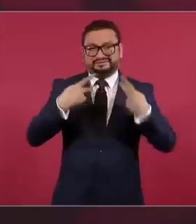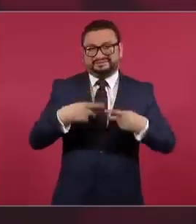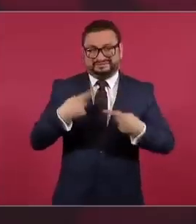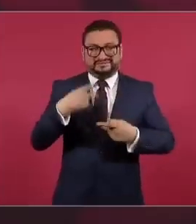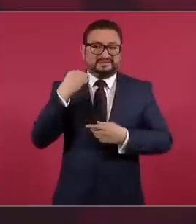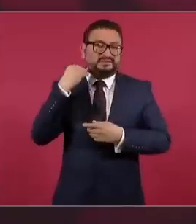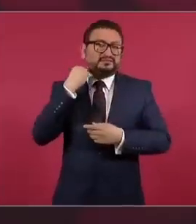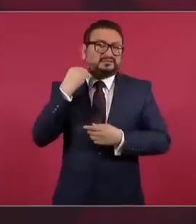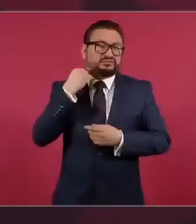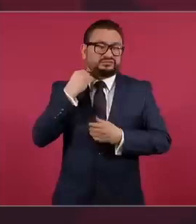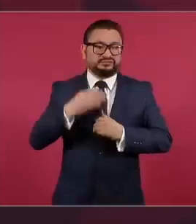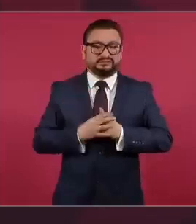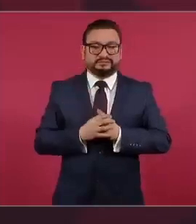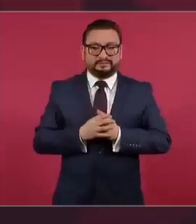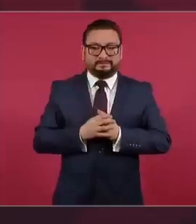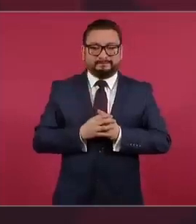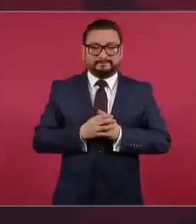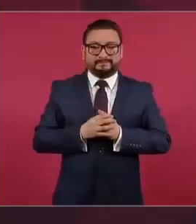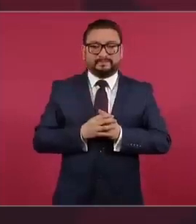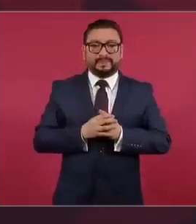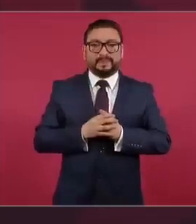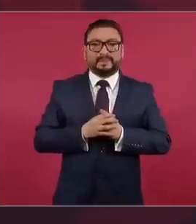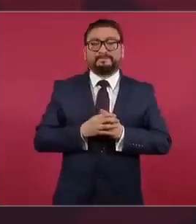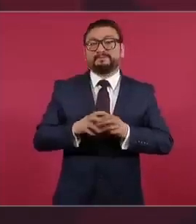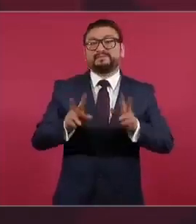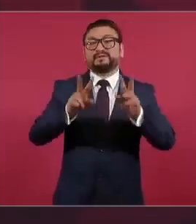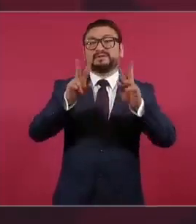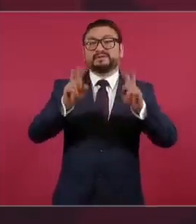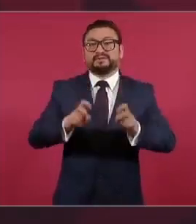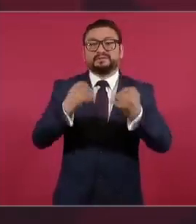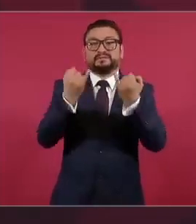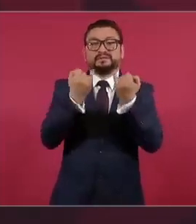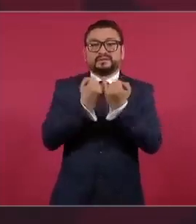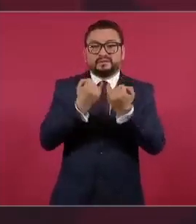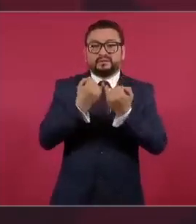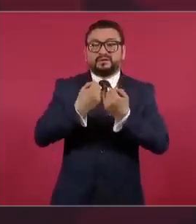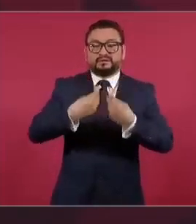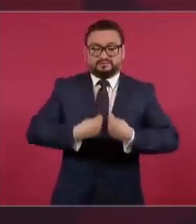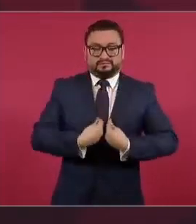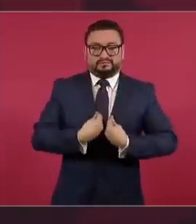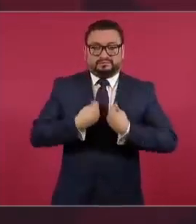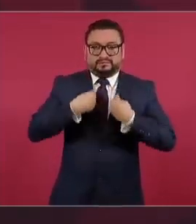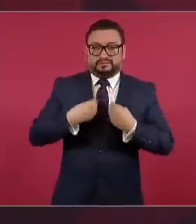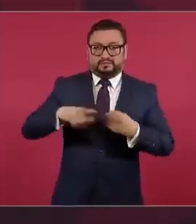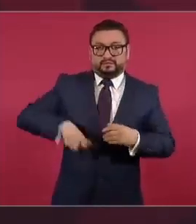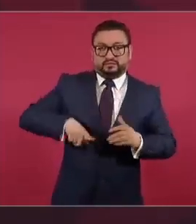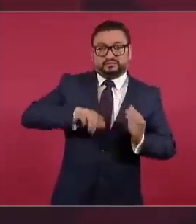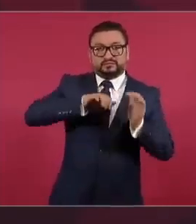abogados, que tiene que ver con la moralización de la vida pública,